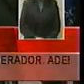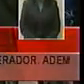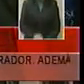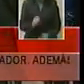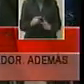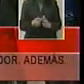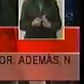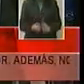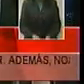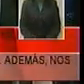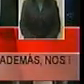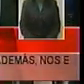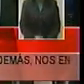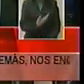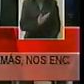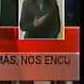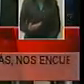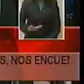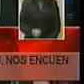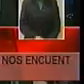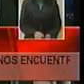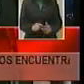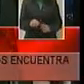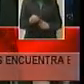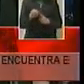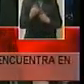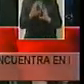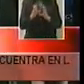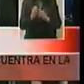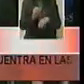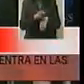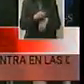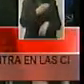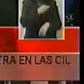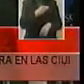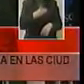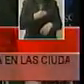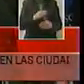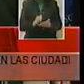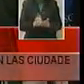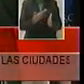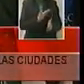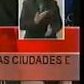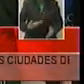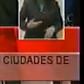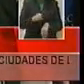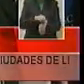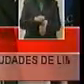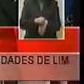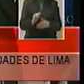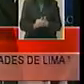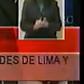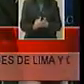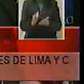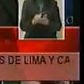Si bien es cierto, el presidente encabezó en una sesión del Consejo de Ministros la presidencia del Consejo de Seguridad Ciudadana